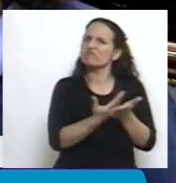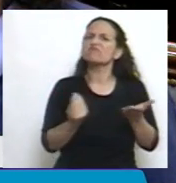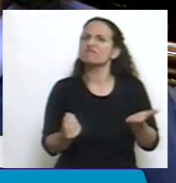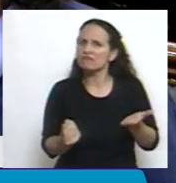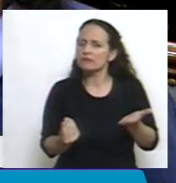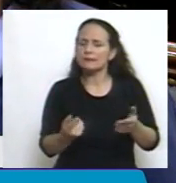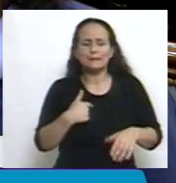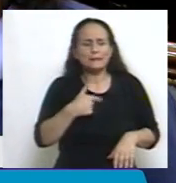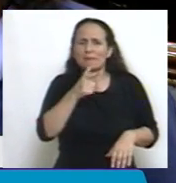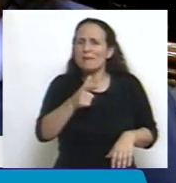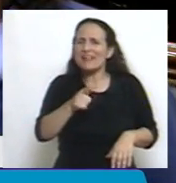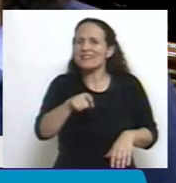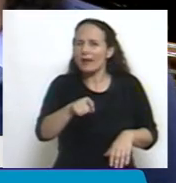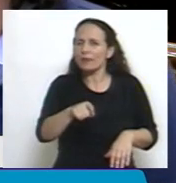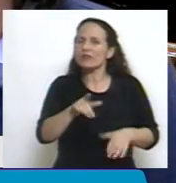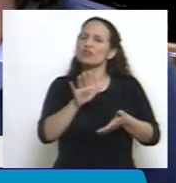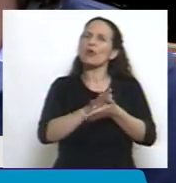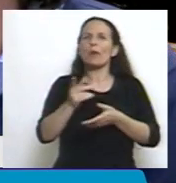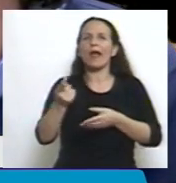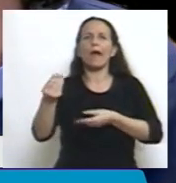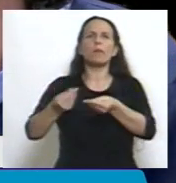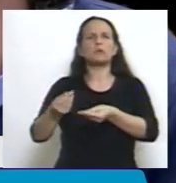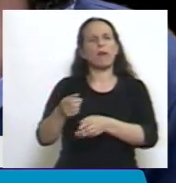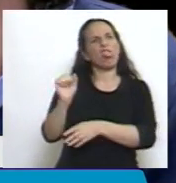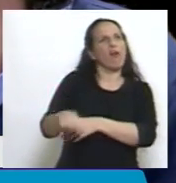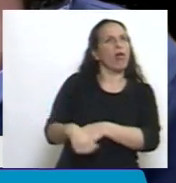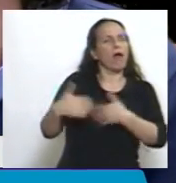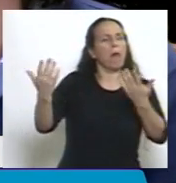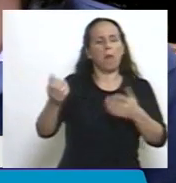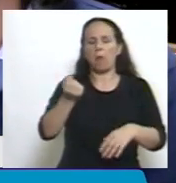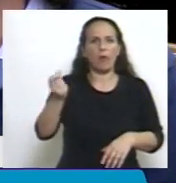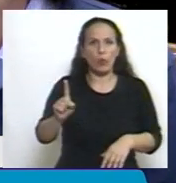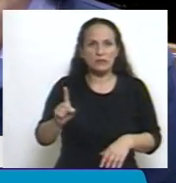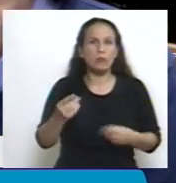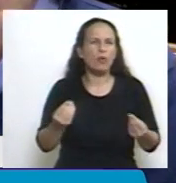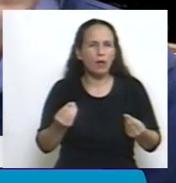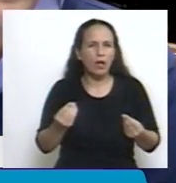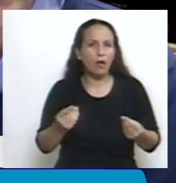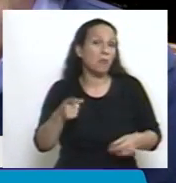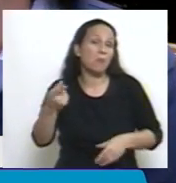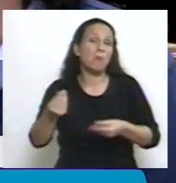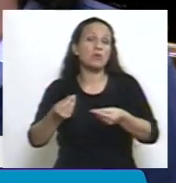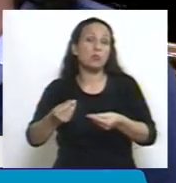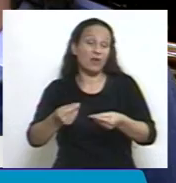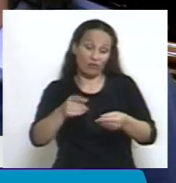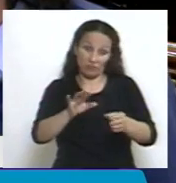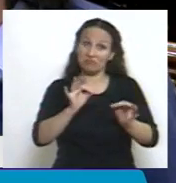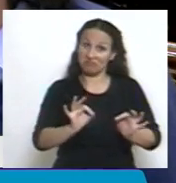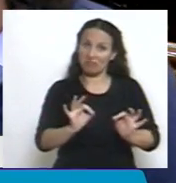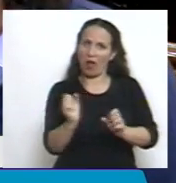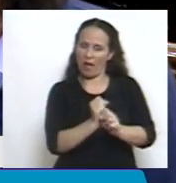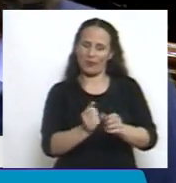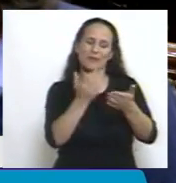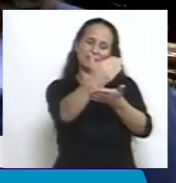Creo que el ejemplo más acabado de ese desprecio por esta herramienta es el hecho de que el presupuesto siempre termina siendo modificado por falta